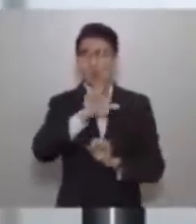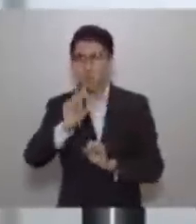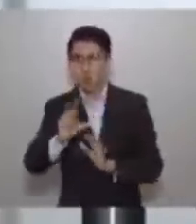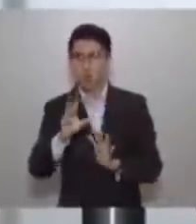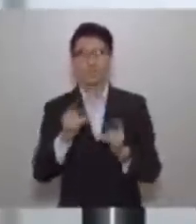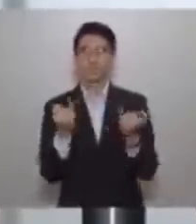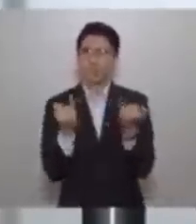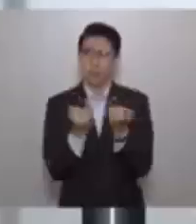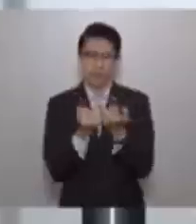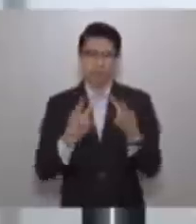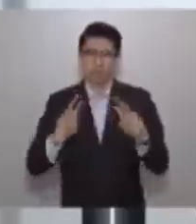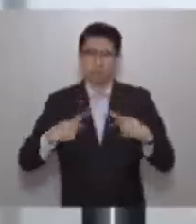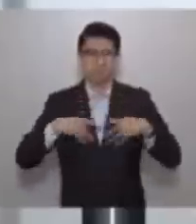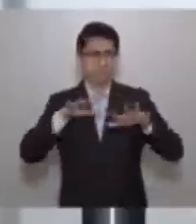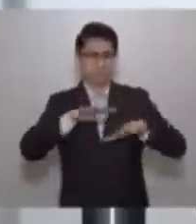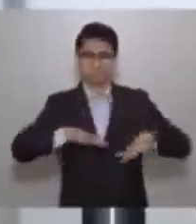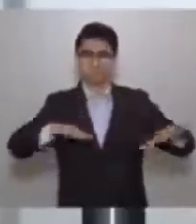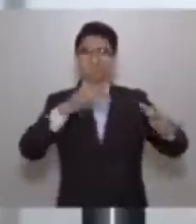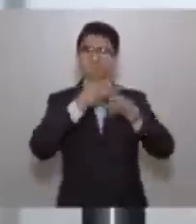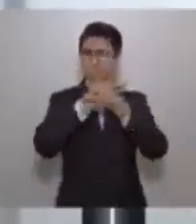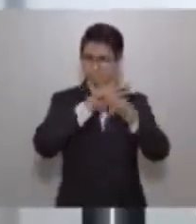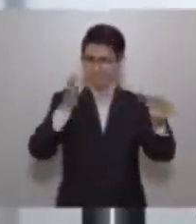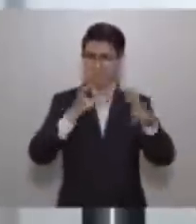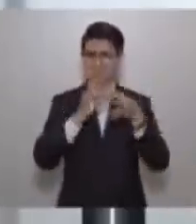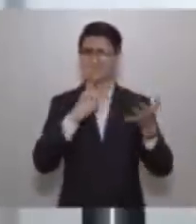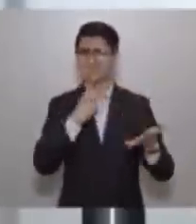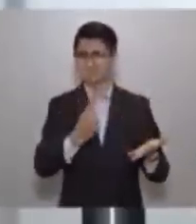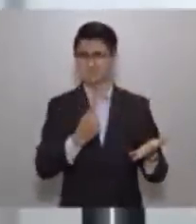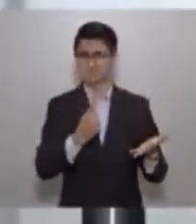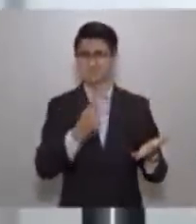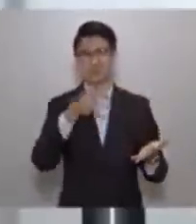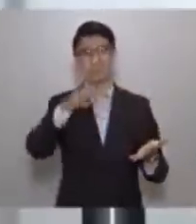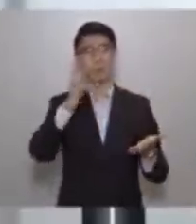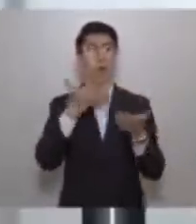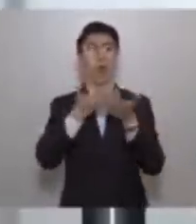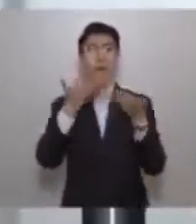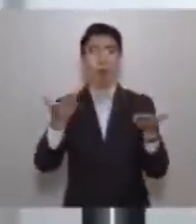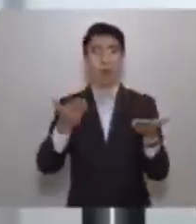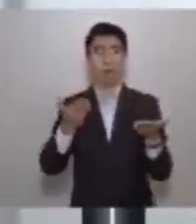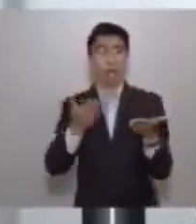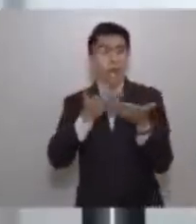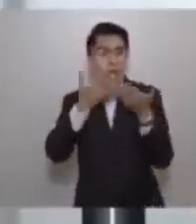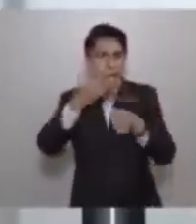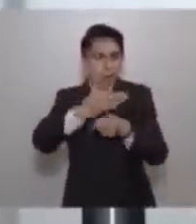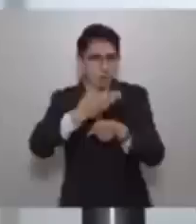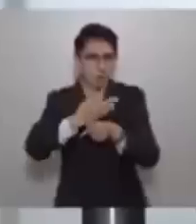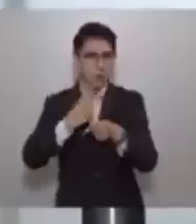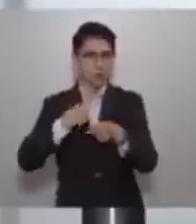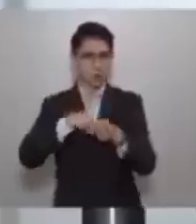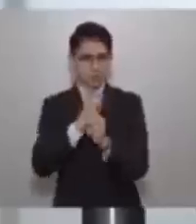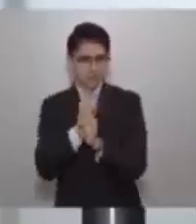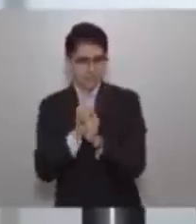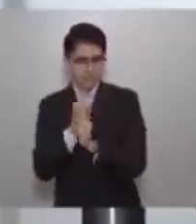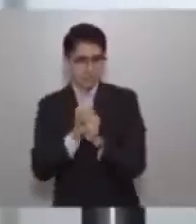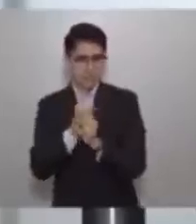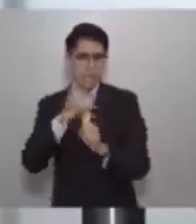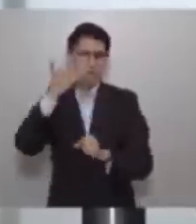que existía un tema de carácter ajeno al político con respecto a las